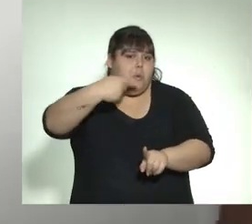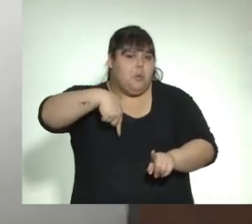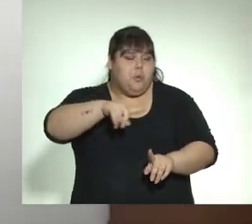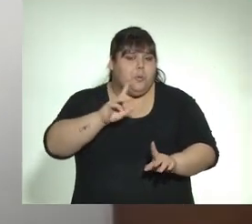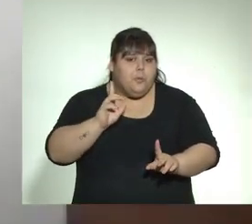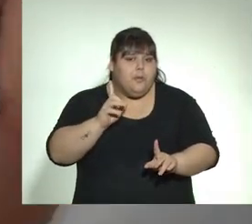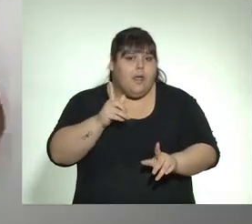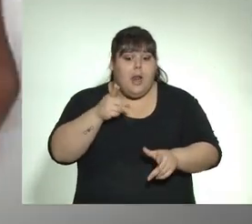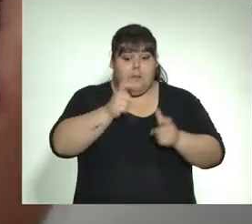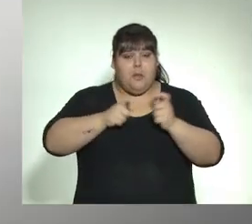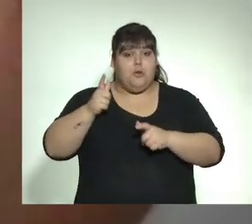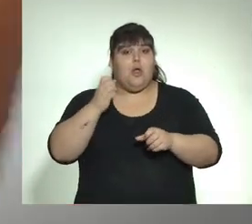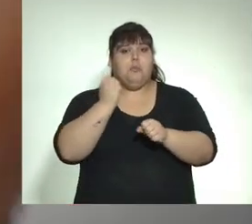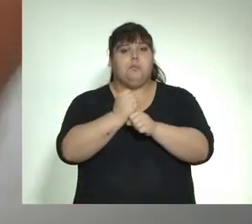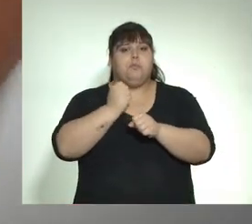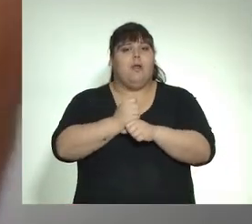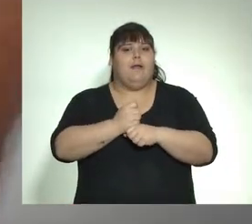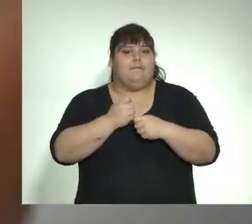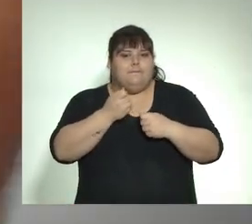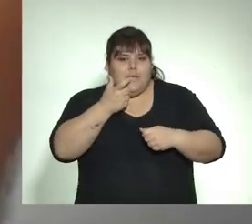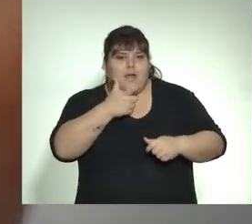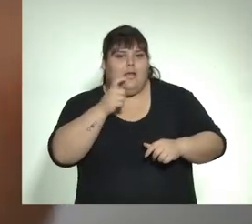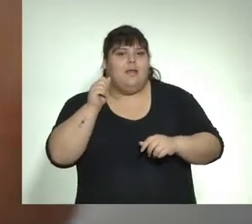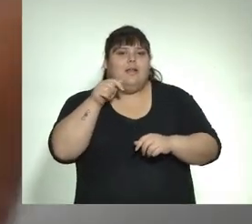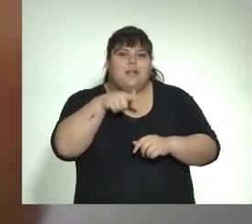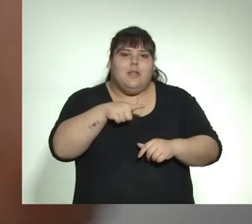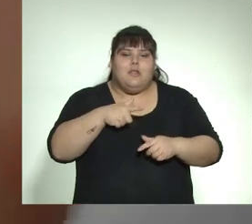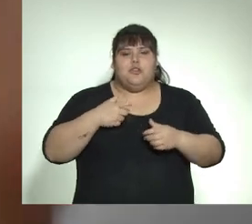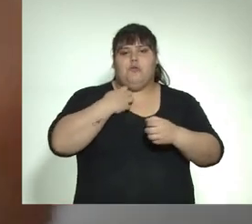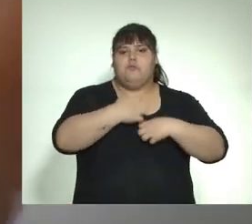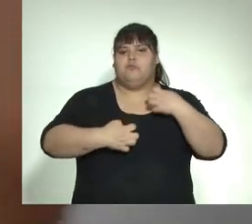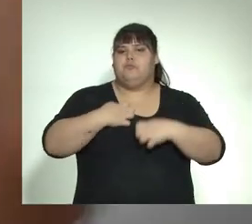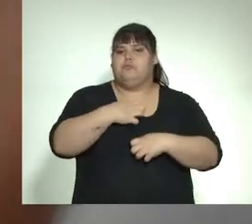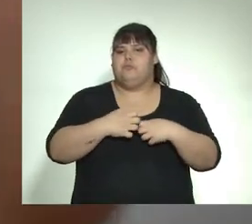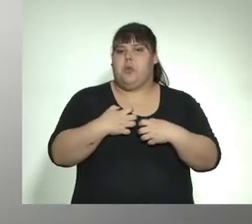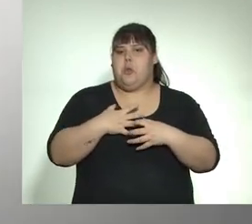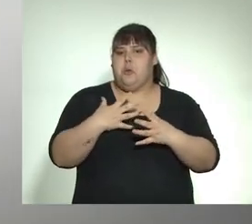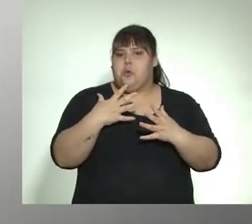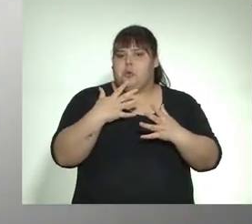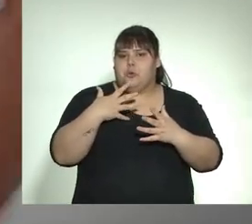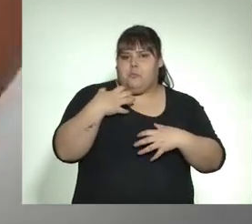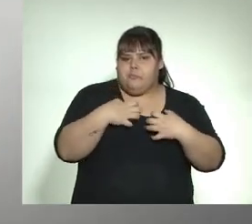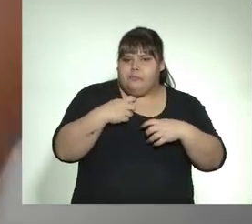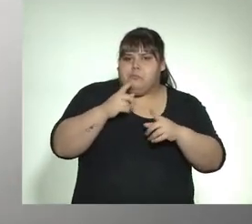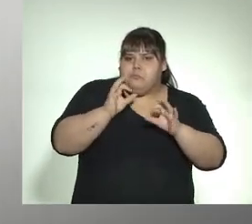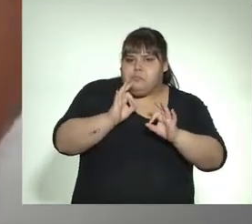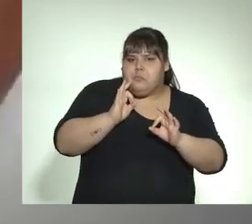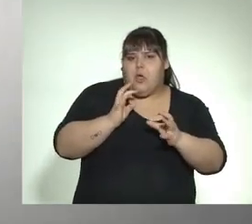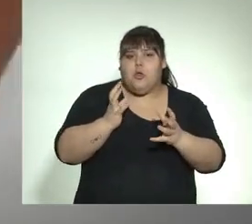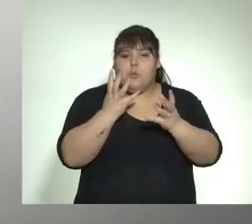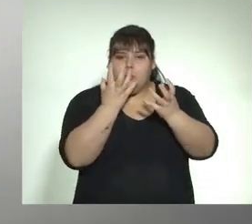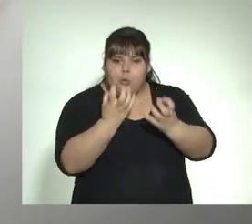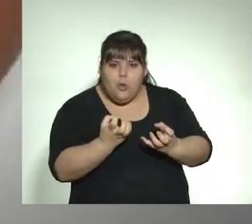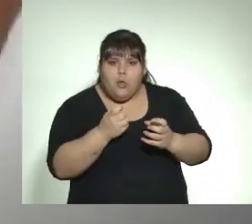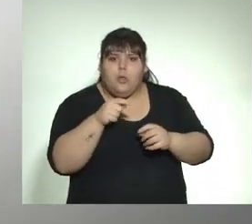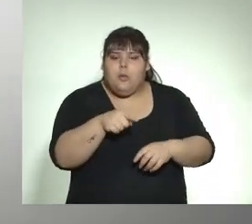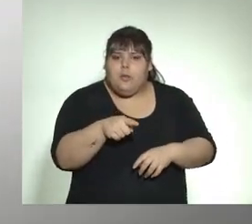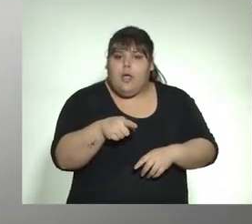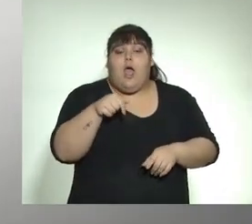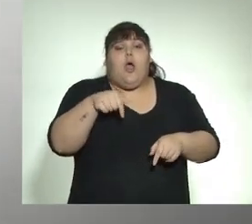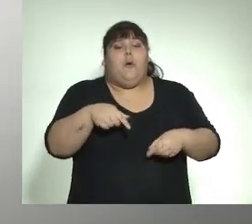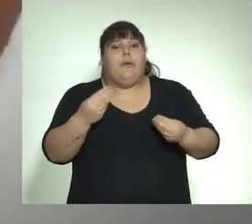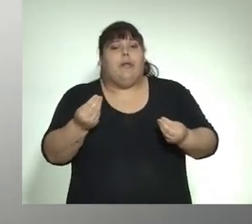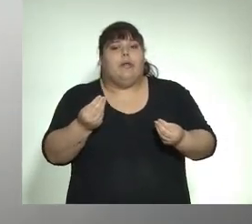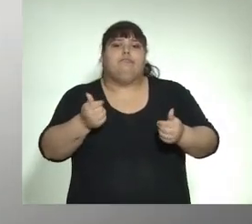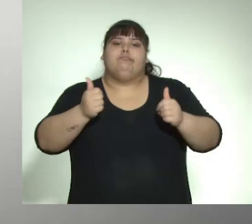nosotras. La gente aquí trabaja alegremente, ya nos bañamos, nos lavaron, nos secaron y